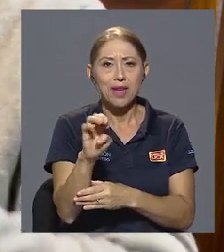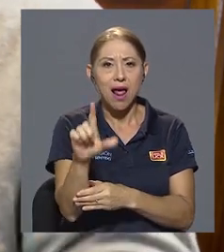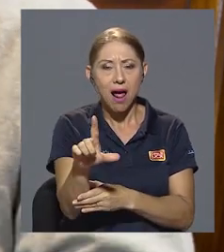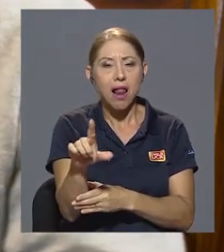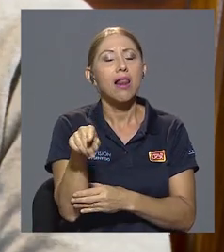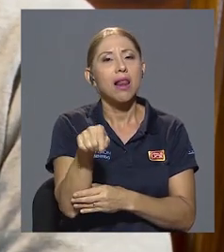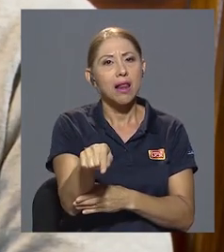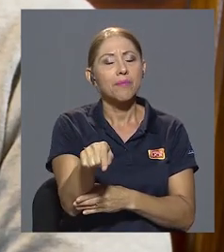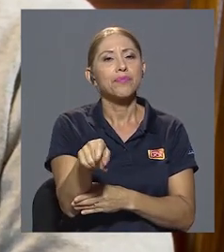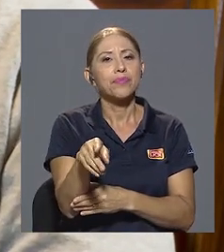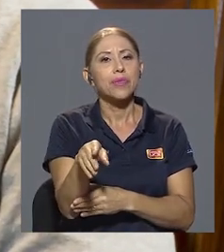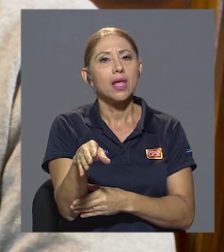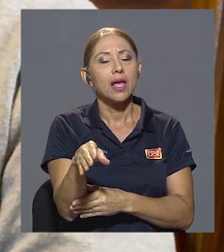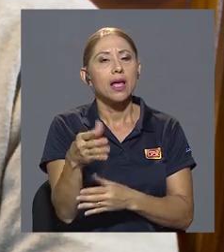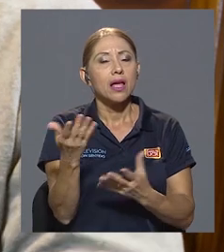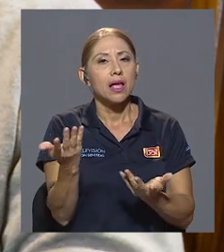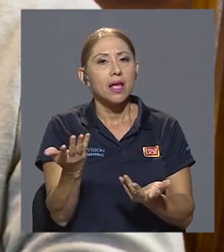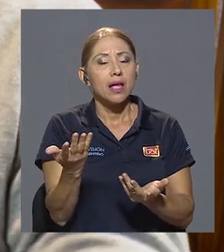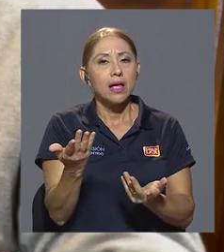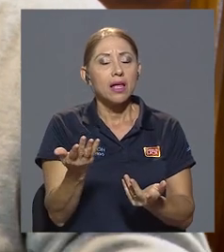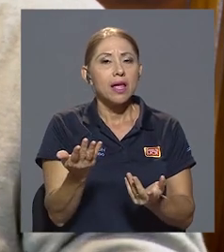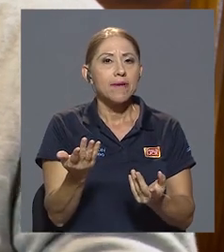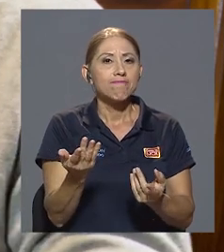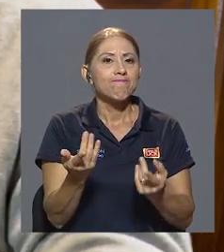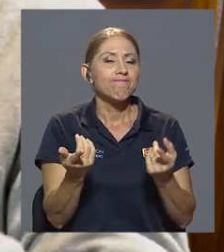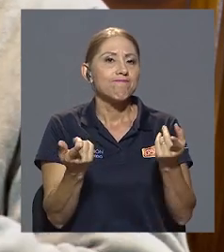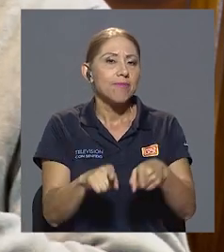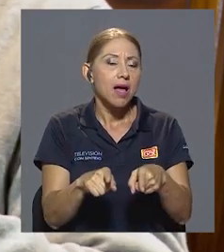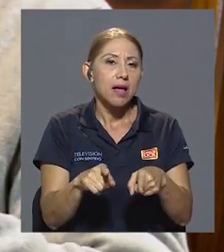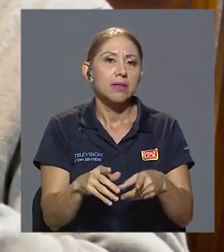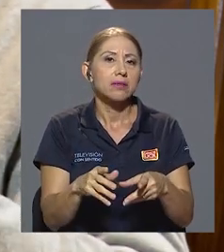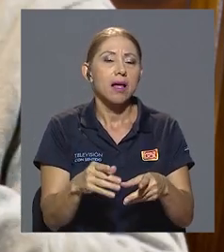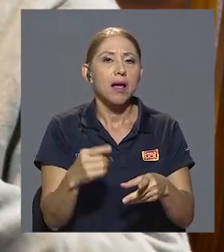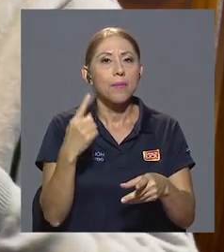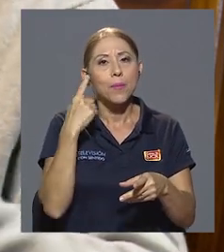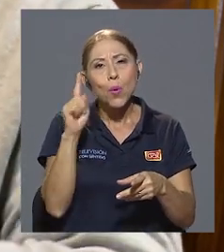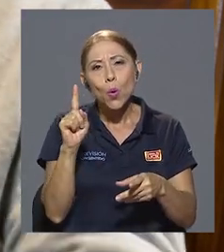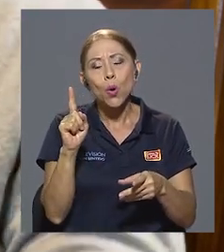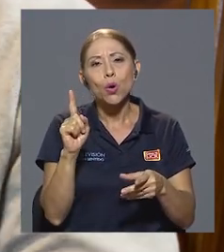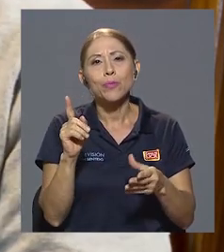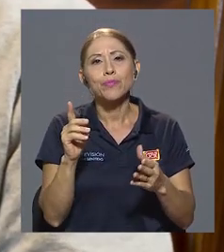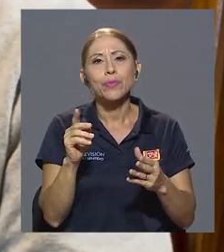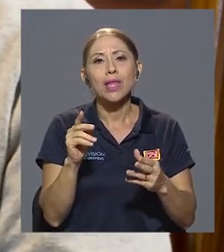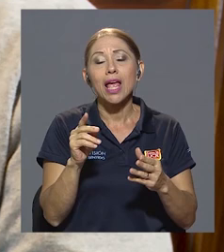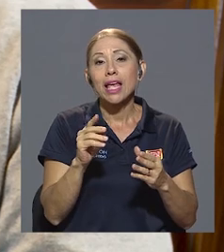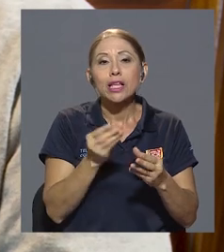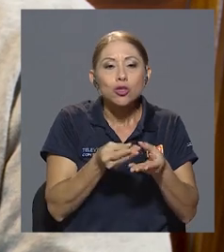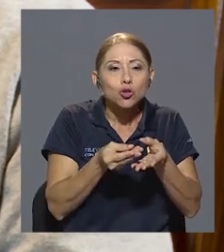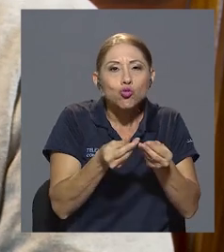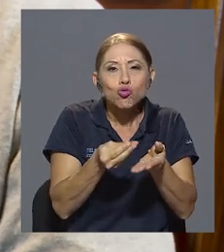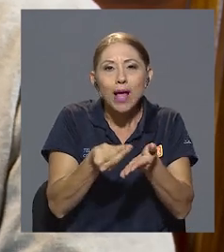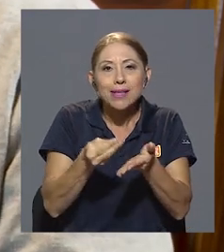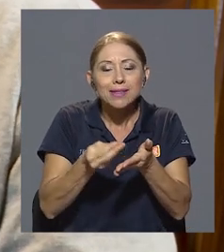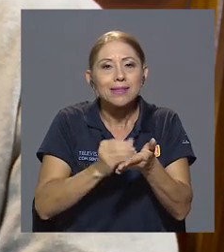germina en torno a la pequeña comercialización de sustancias ilícitas